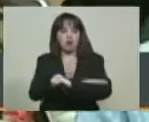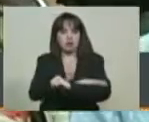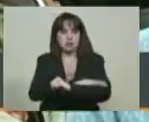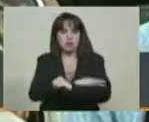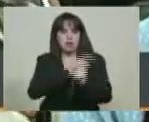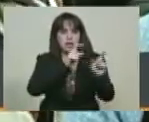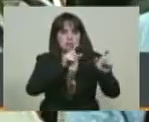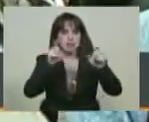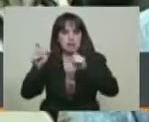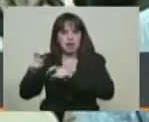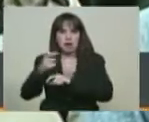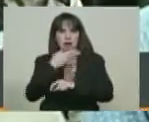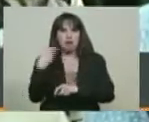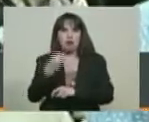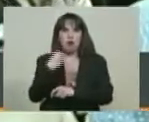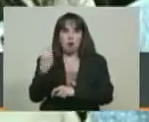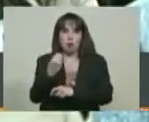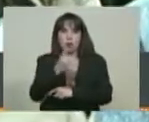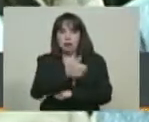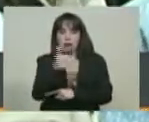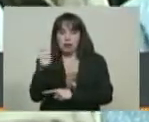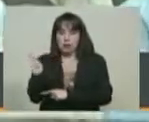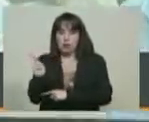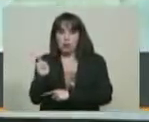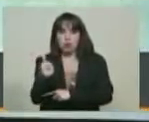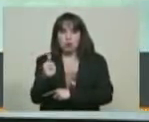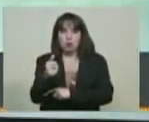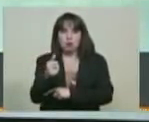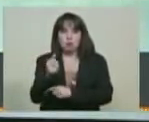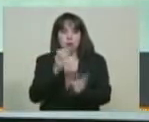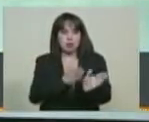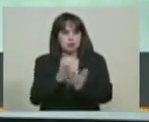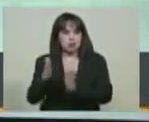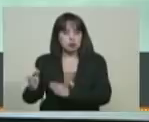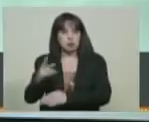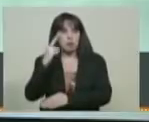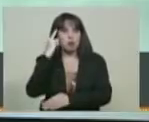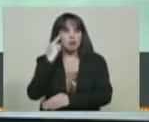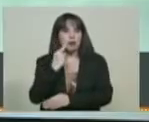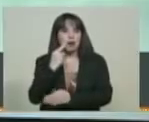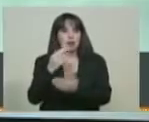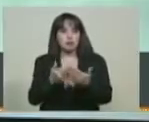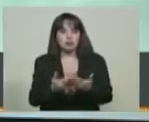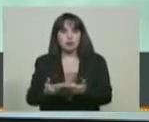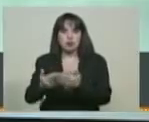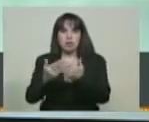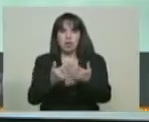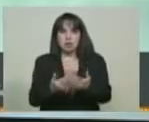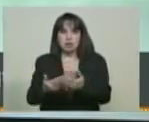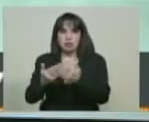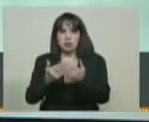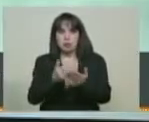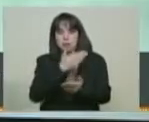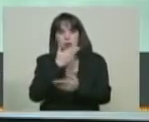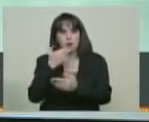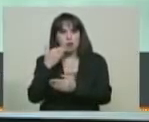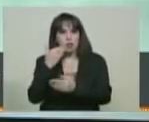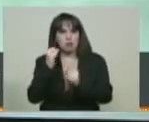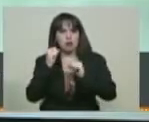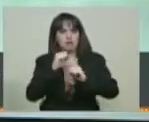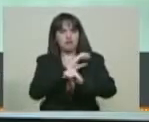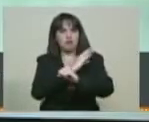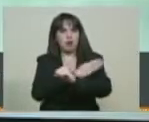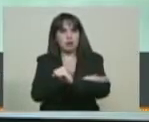jóvenes, seguir fortaleciendo la organización bolivariana de estudiantes, mejorándola,